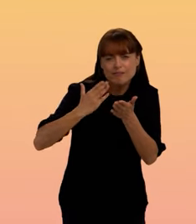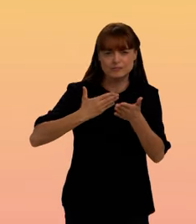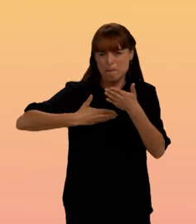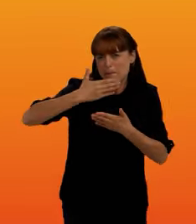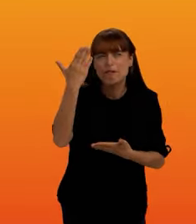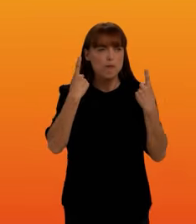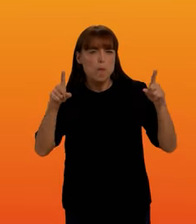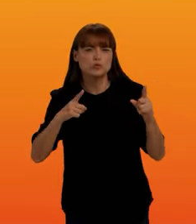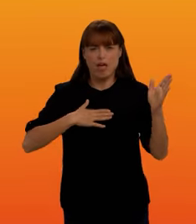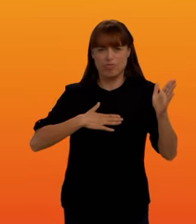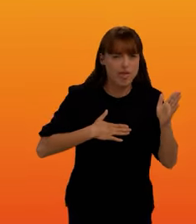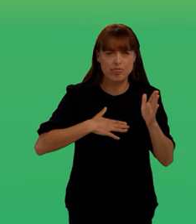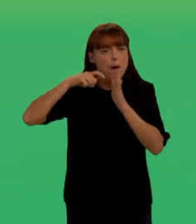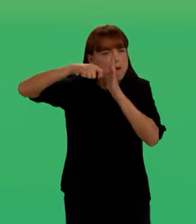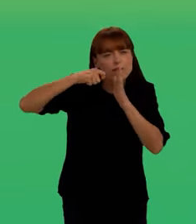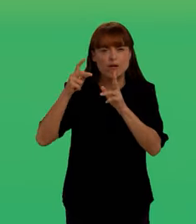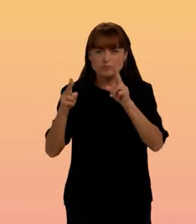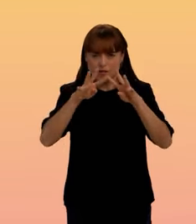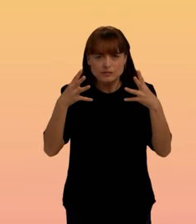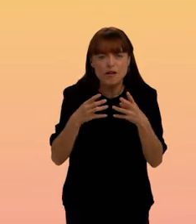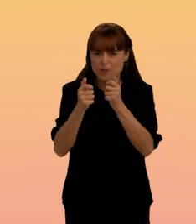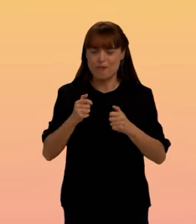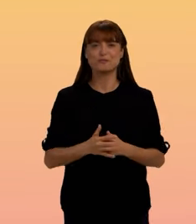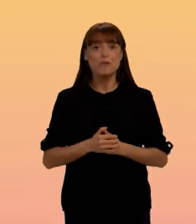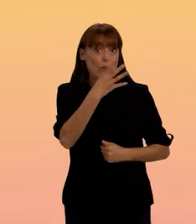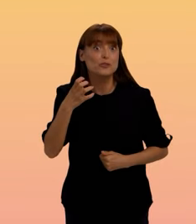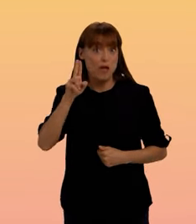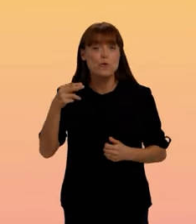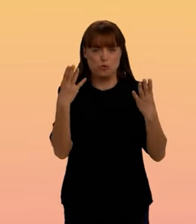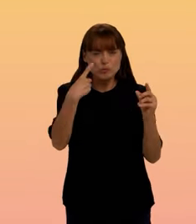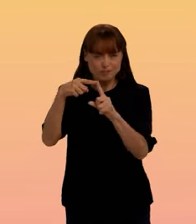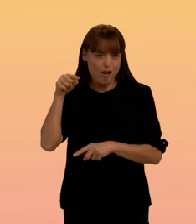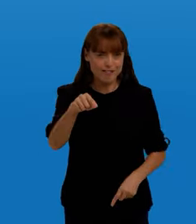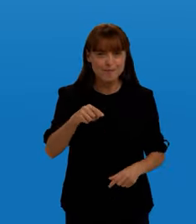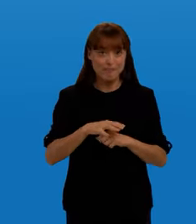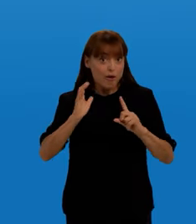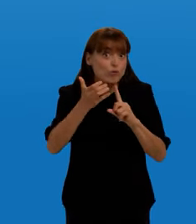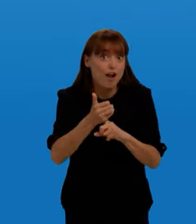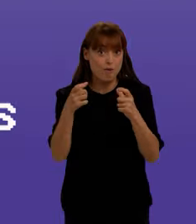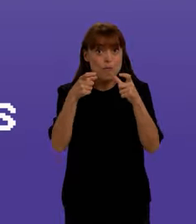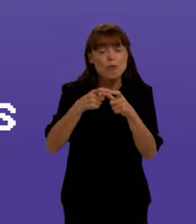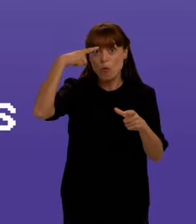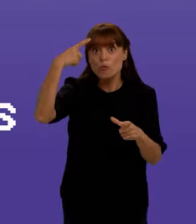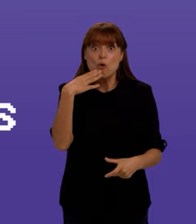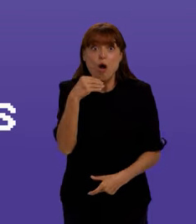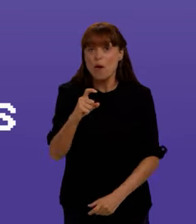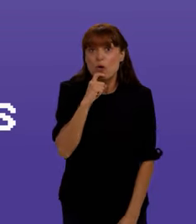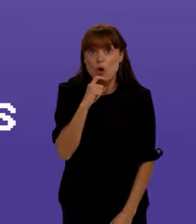conciertos, danza, música, películas y series online, videojuegos. 400 euros dan para mucho. Consigue tu bono cultural en